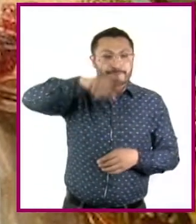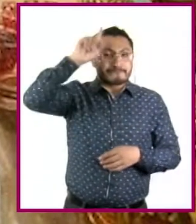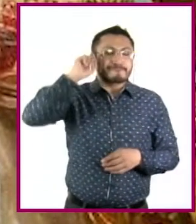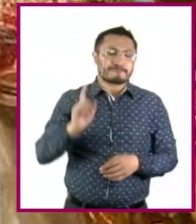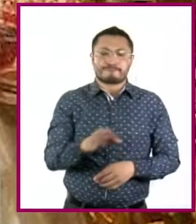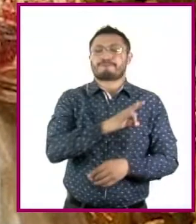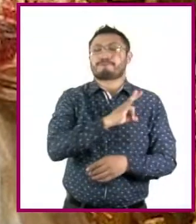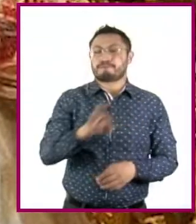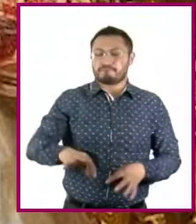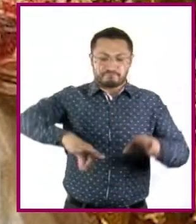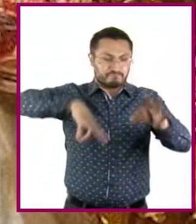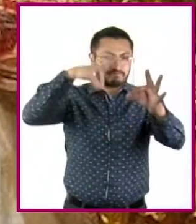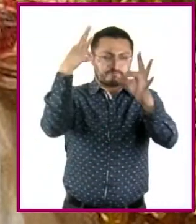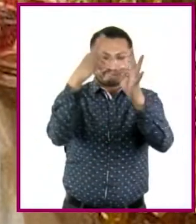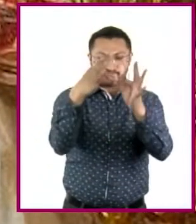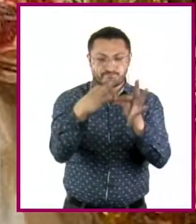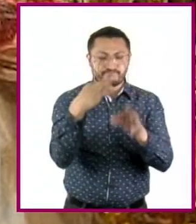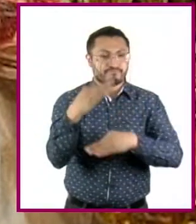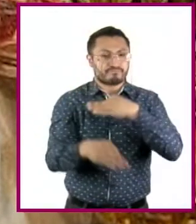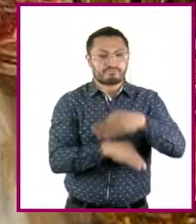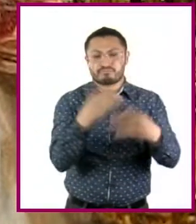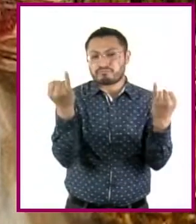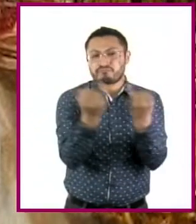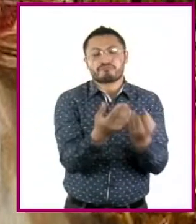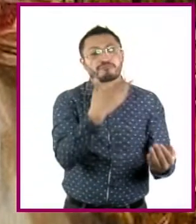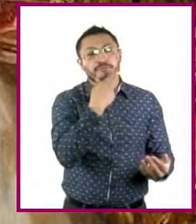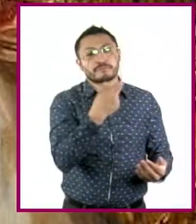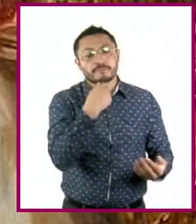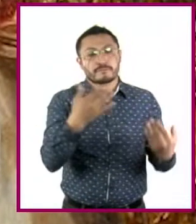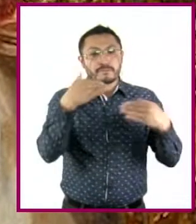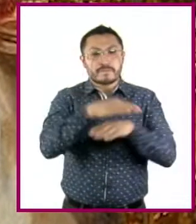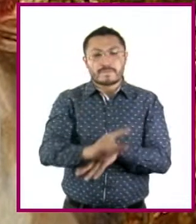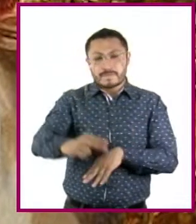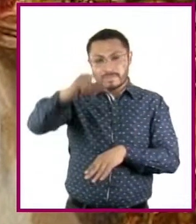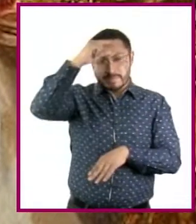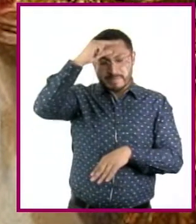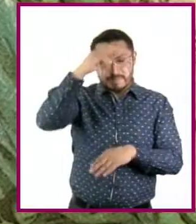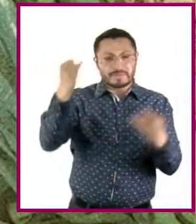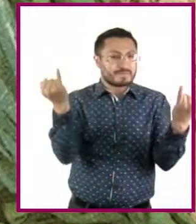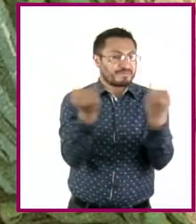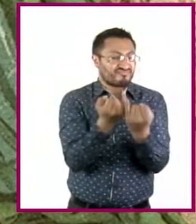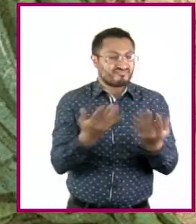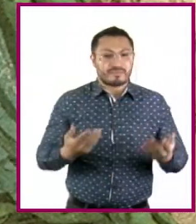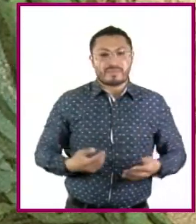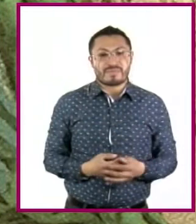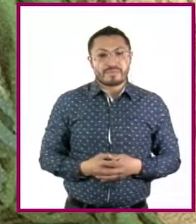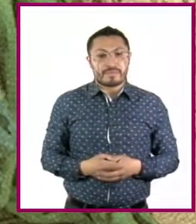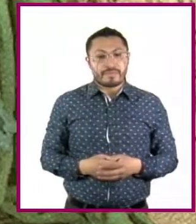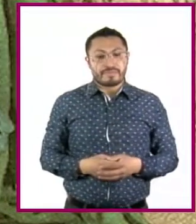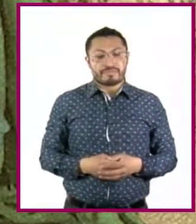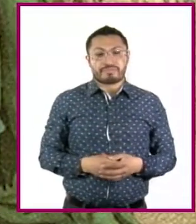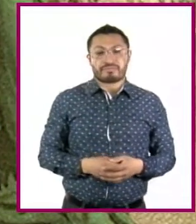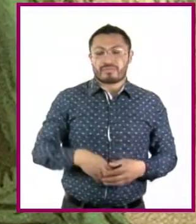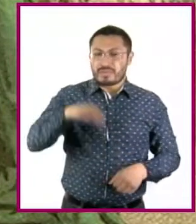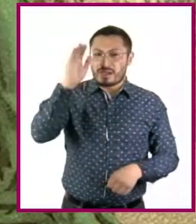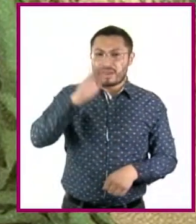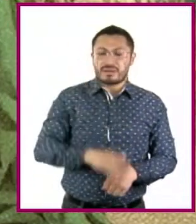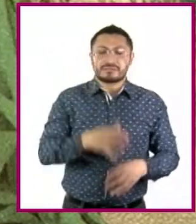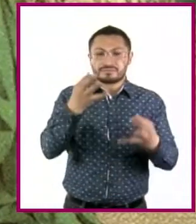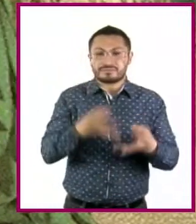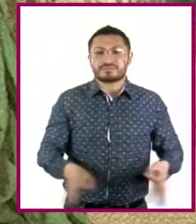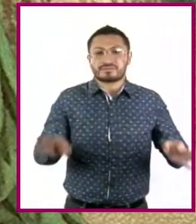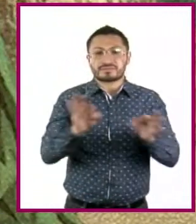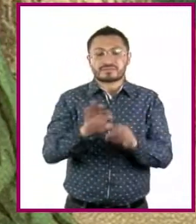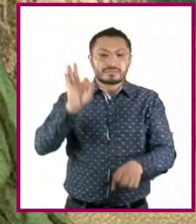capaces de hacer todo lo que los hombres hacen en asuntos intelectuales. La declaración más fuerte en pro de